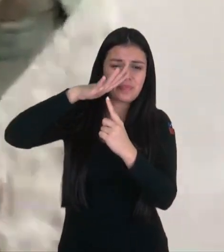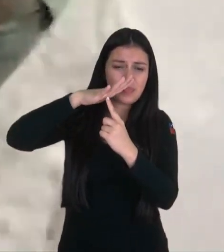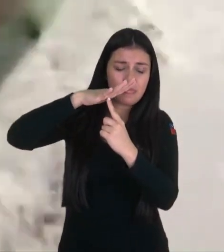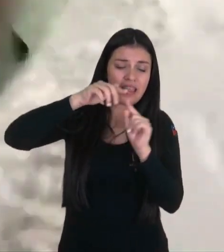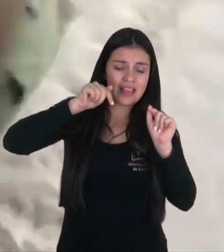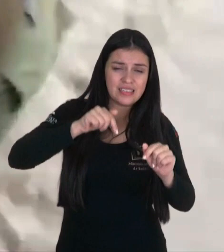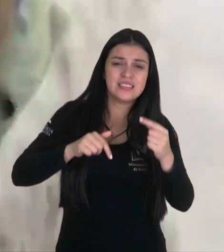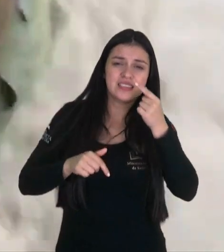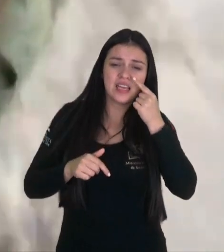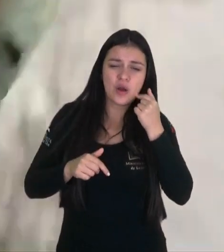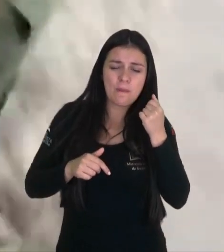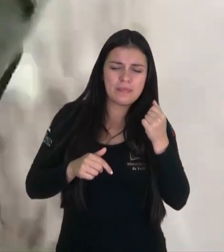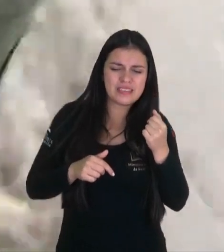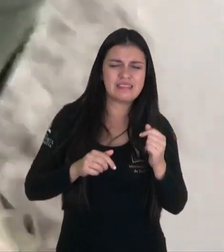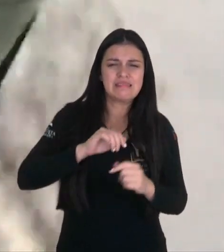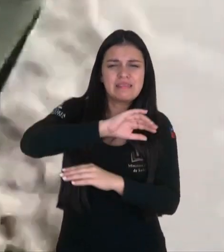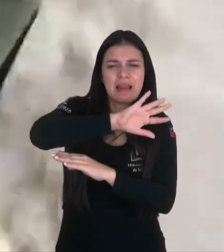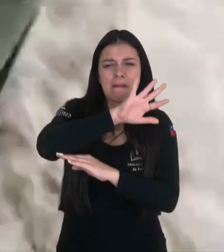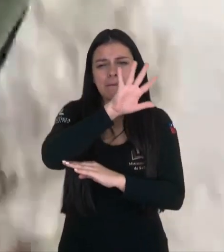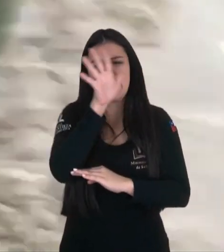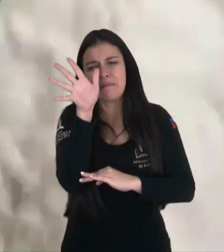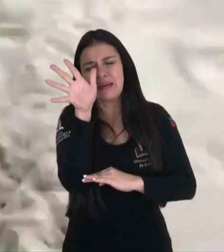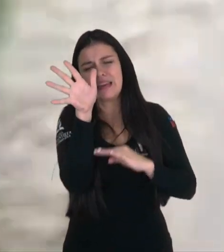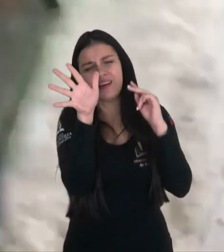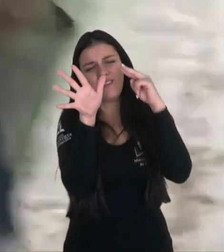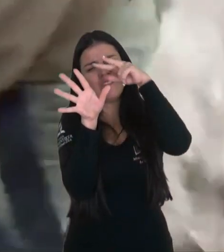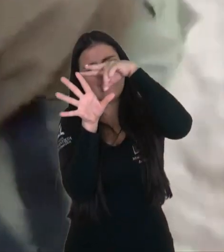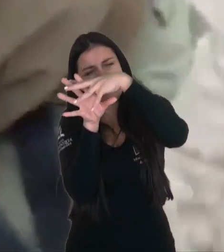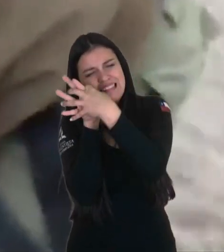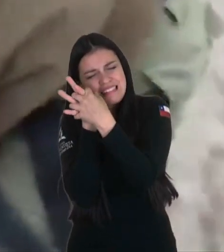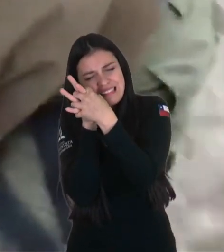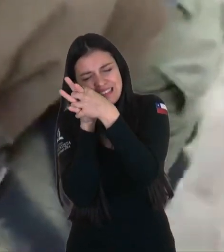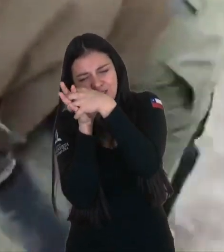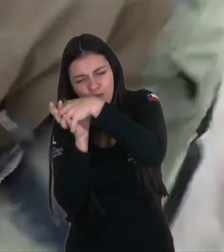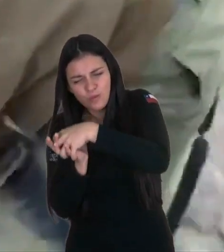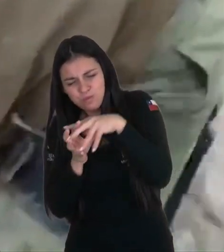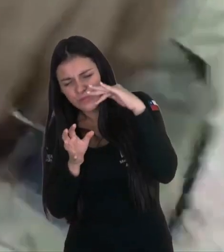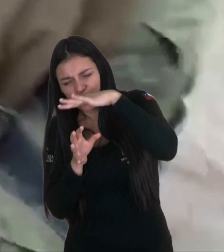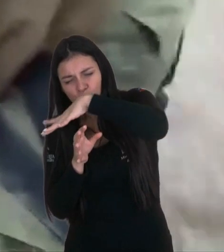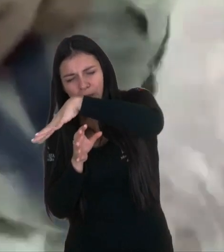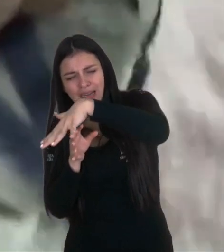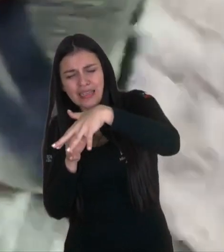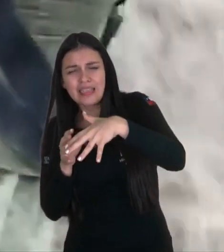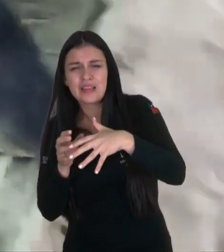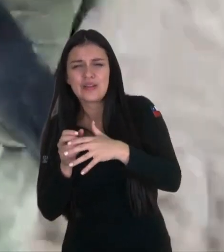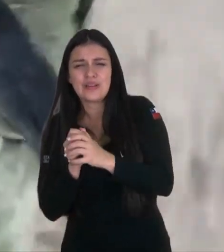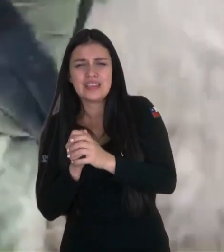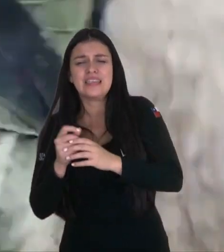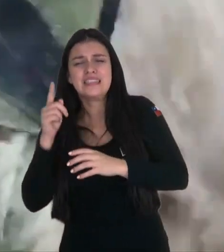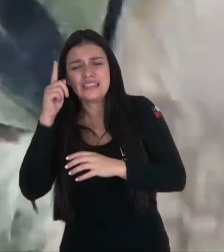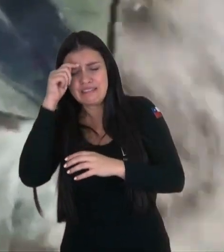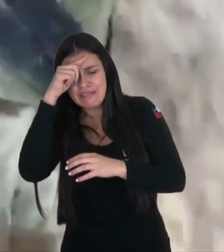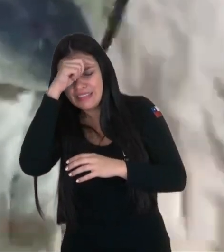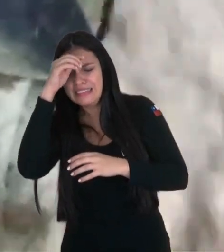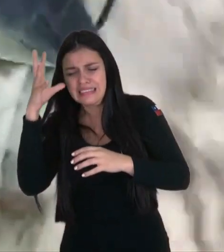palmera totalmente sumergida en el lodo, agarrado a sus ramas, y ante su imposibilidad de poder amarrarse